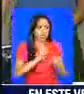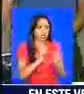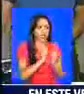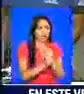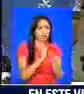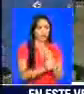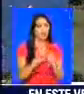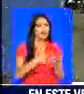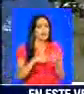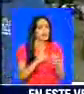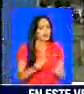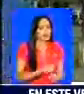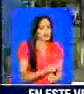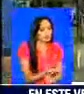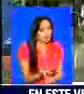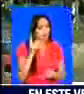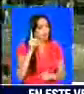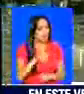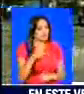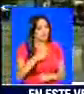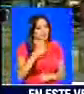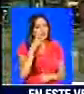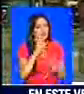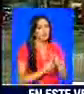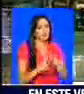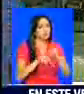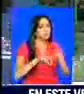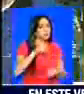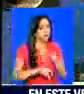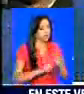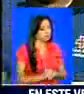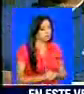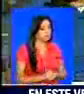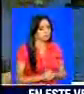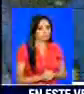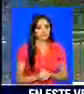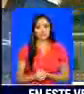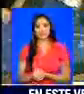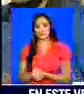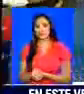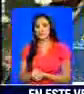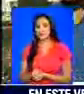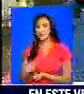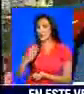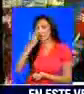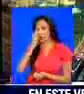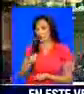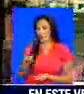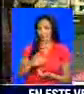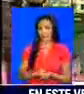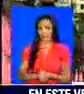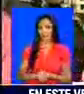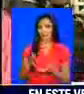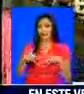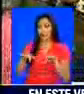¿qué otras recomendaciones se deben de tener a la hora de salir en bicicleta? Muy buenos días, Andrea. Bueno, te comento. Hacer deporte es